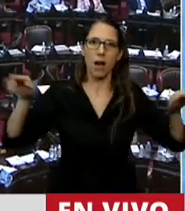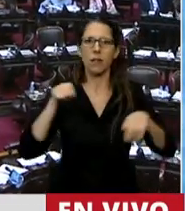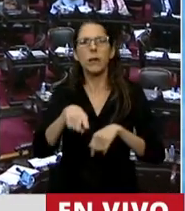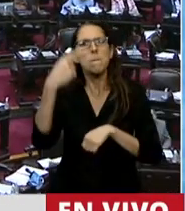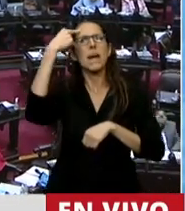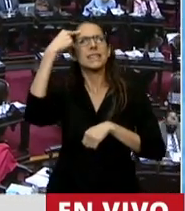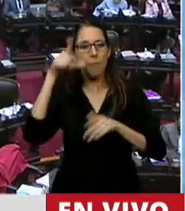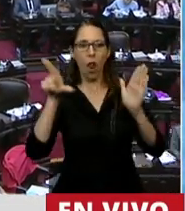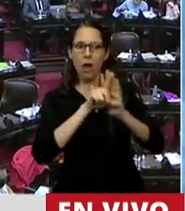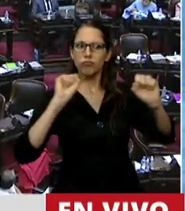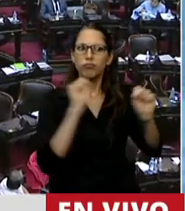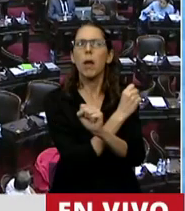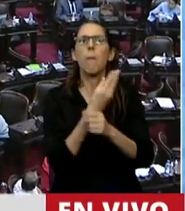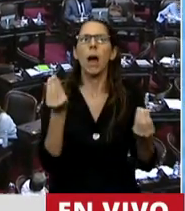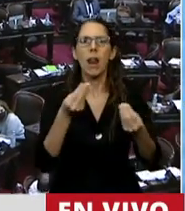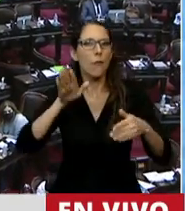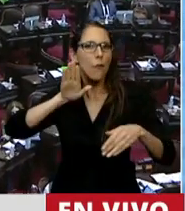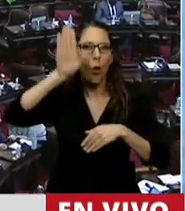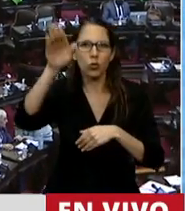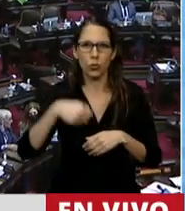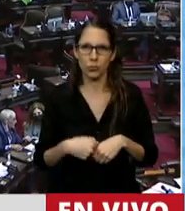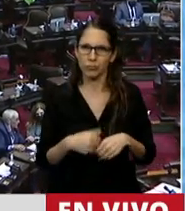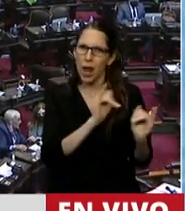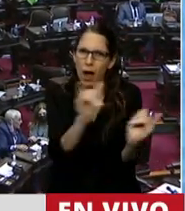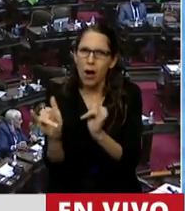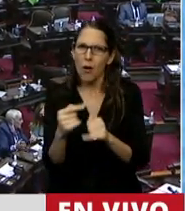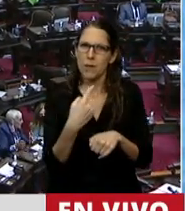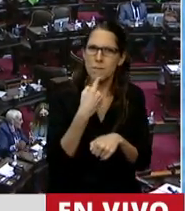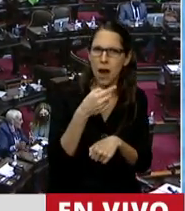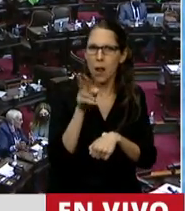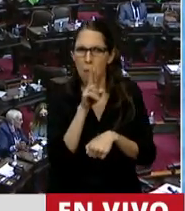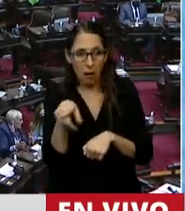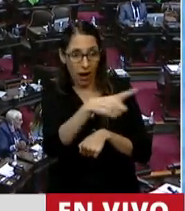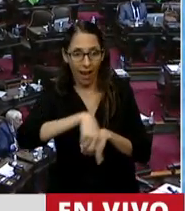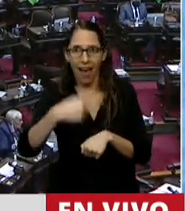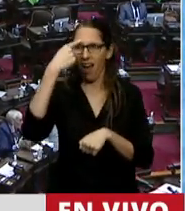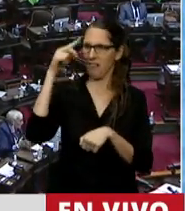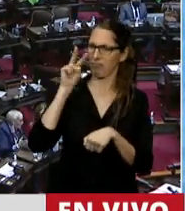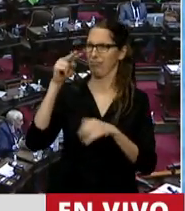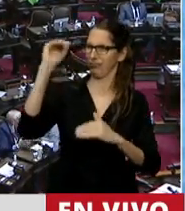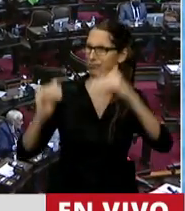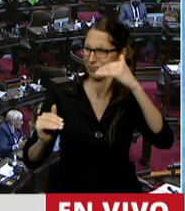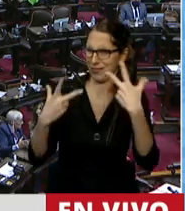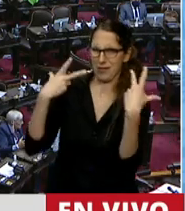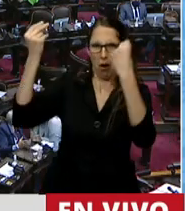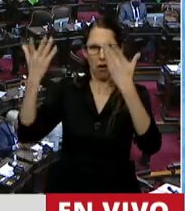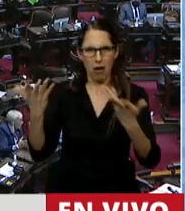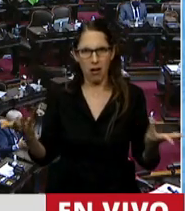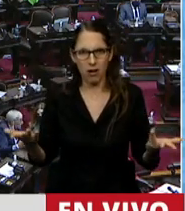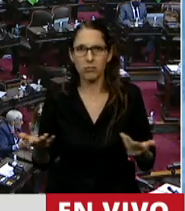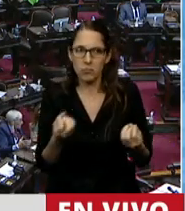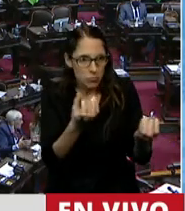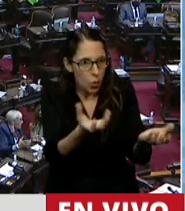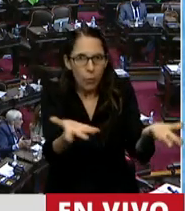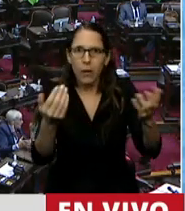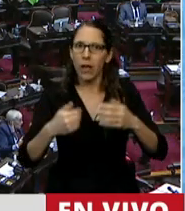generaciones, la de los pibes y pibas que no aceptan esta desigualdad, y bien que lo hacen, y buscan